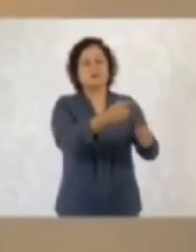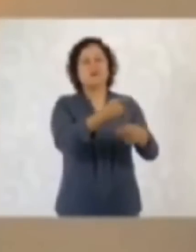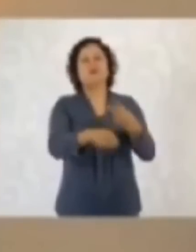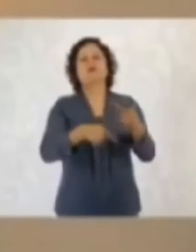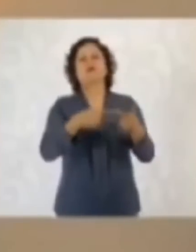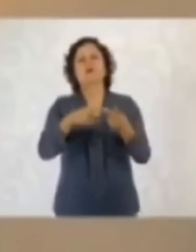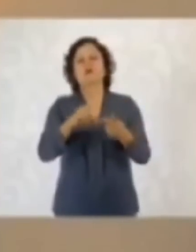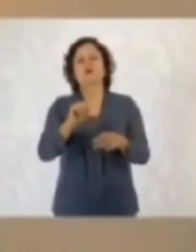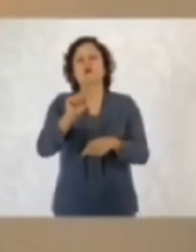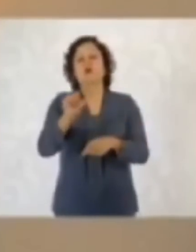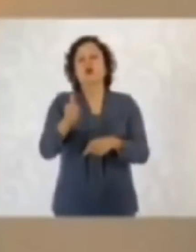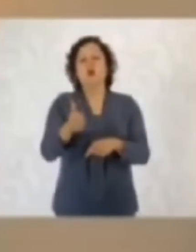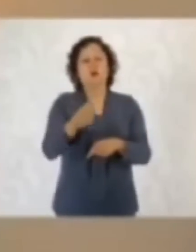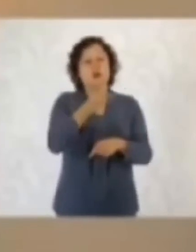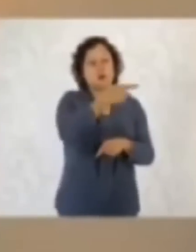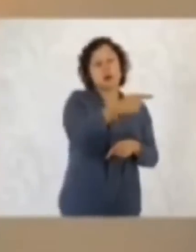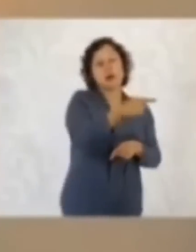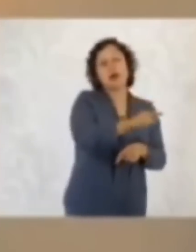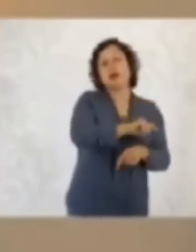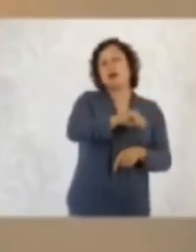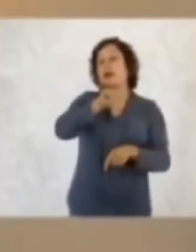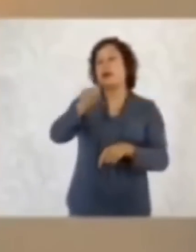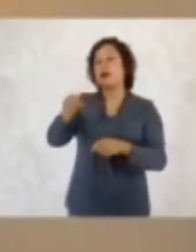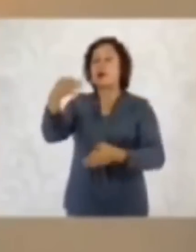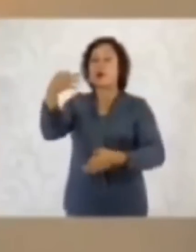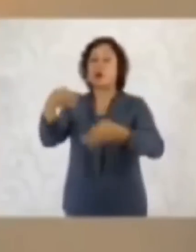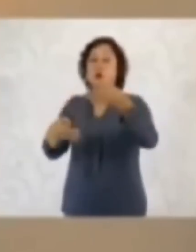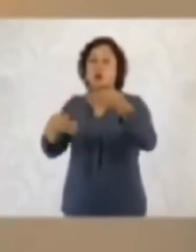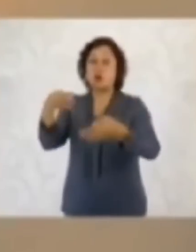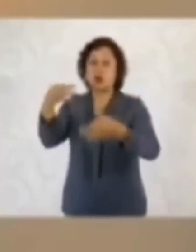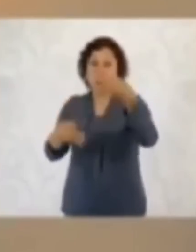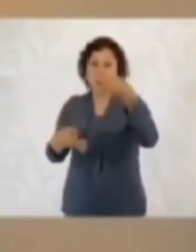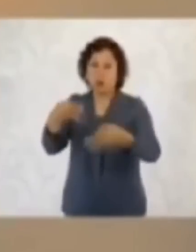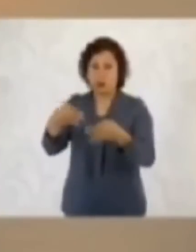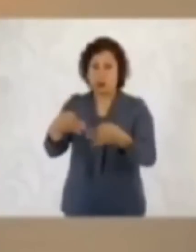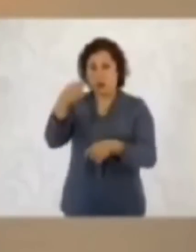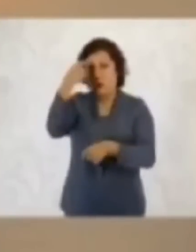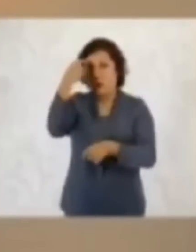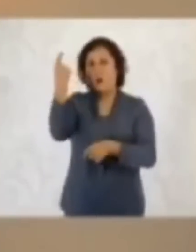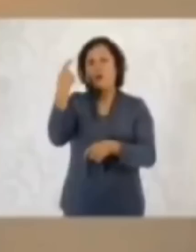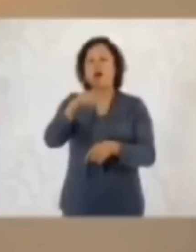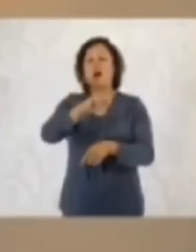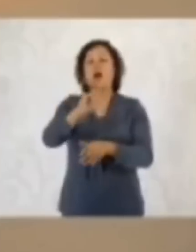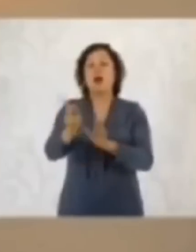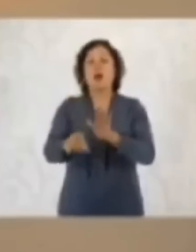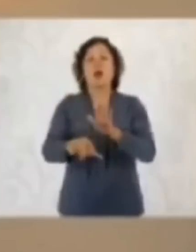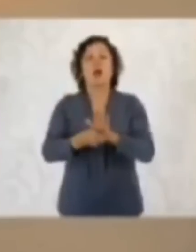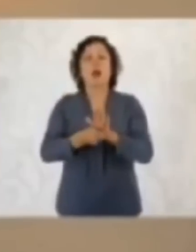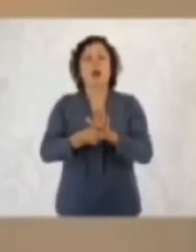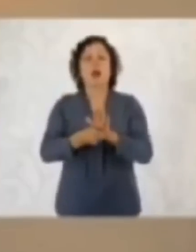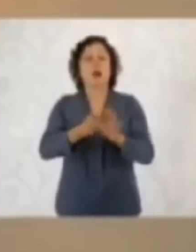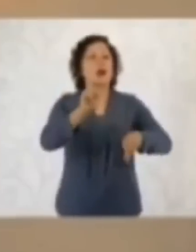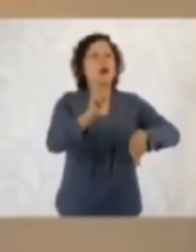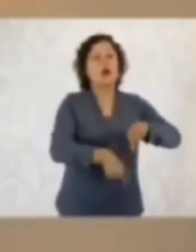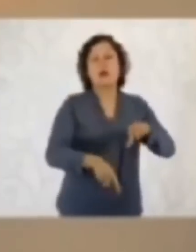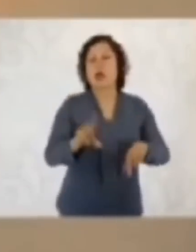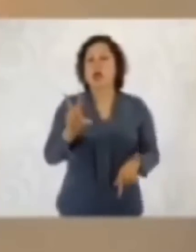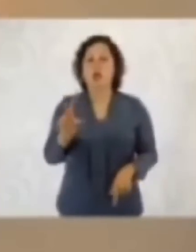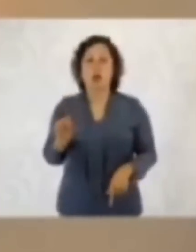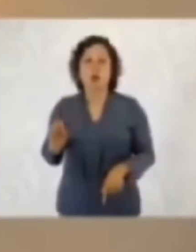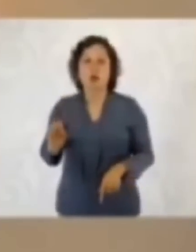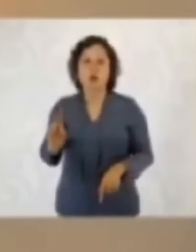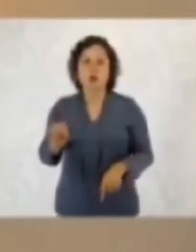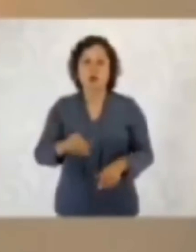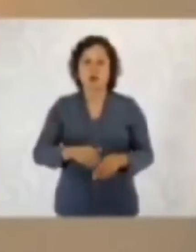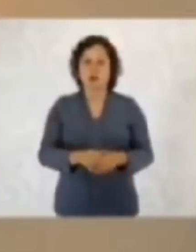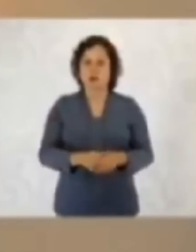incidente para un juicio de amparo indirecto para solicitar una suspensión provisional de esta acción que está llevando a